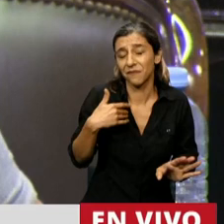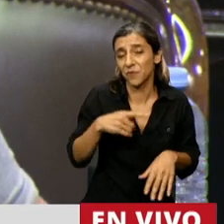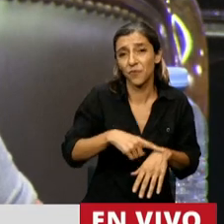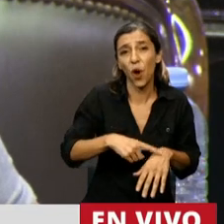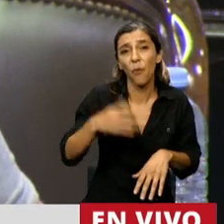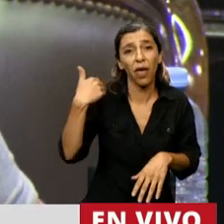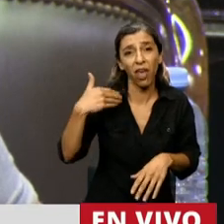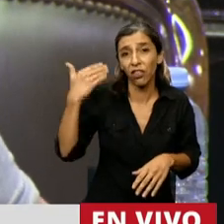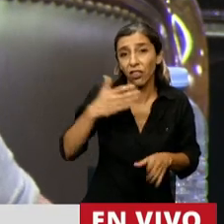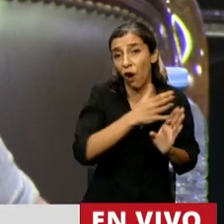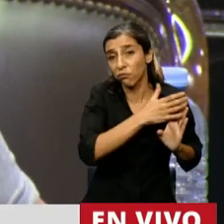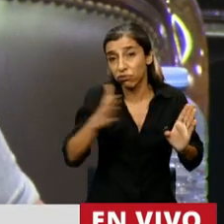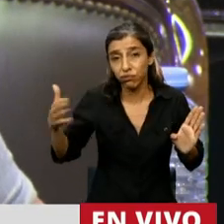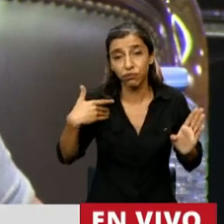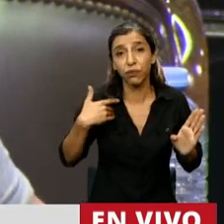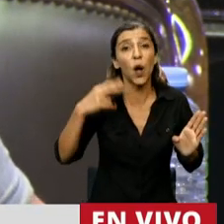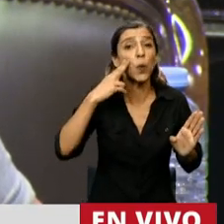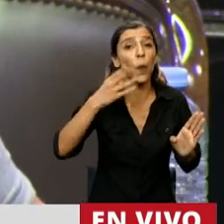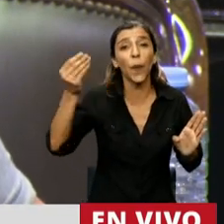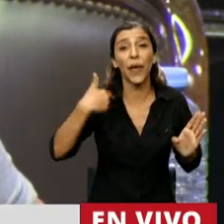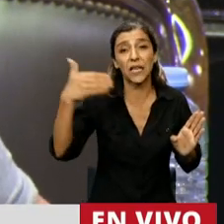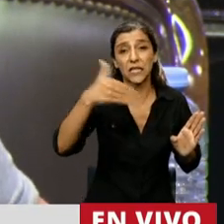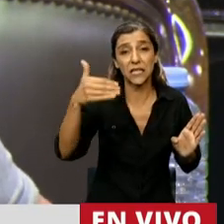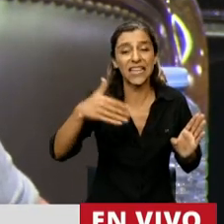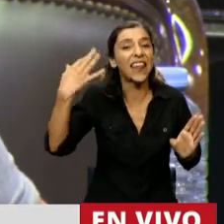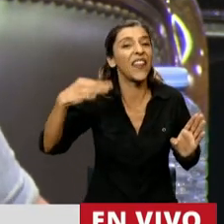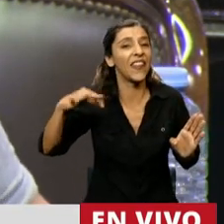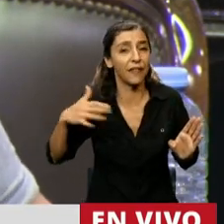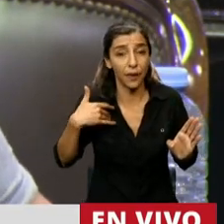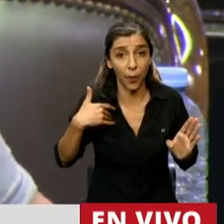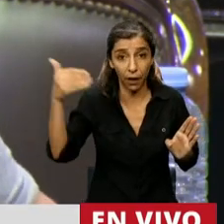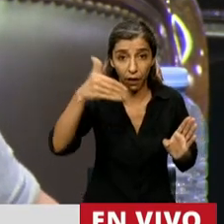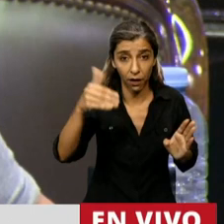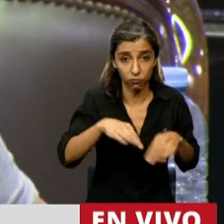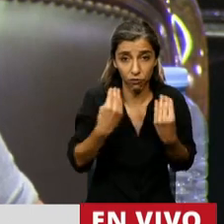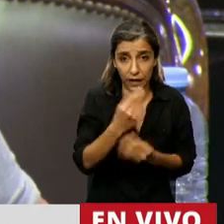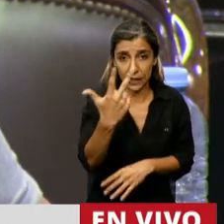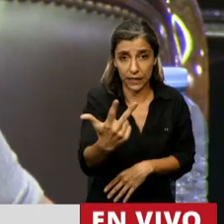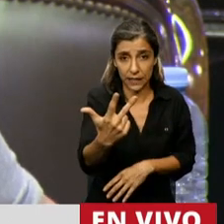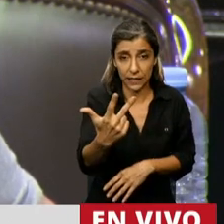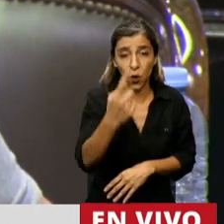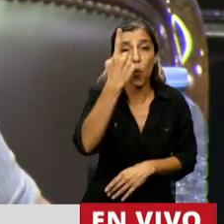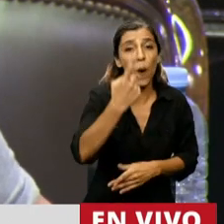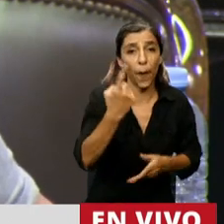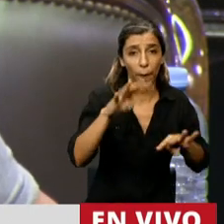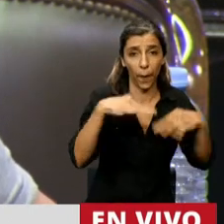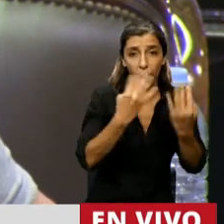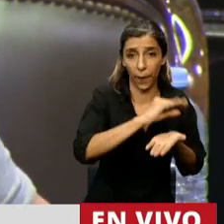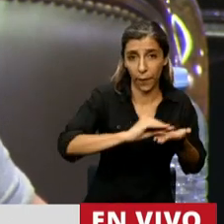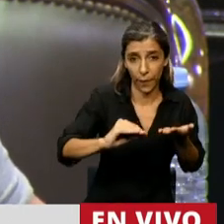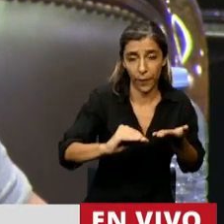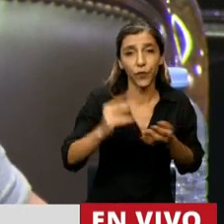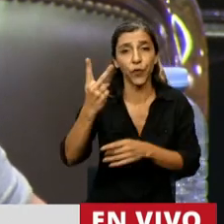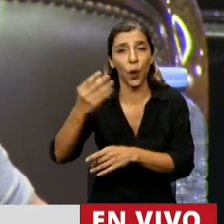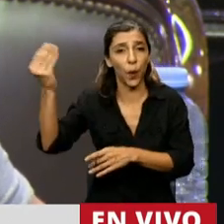9 oportunidades a este Congreso y solamente lo hizo 3 veces. Una vez a la Cámara de Diputados y 2 veces